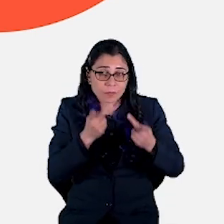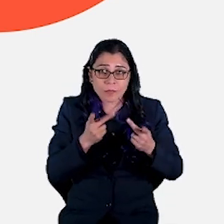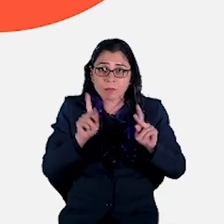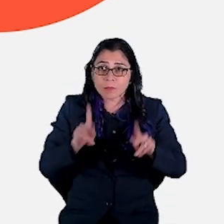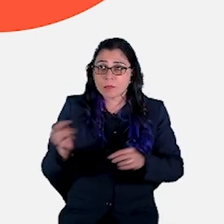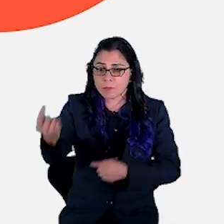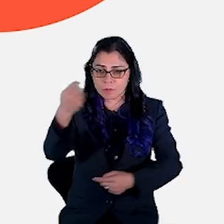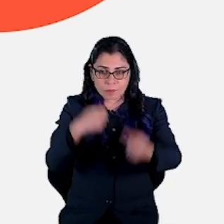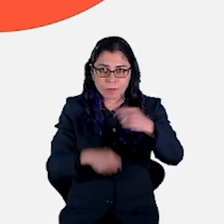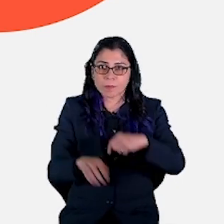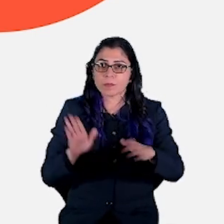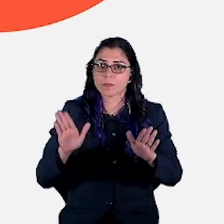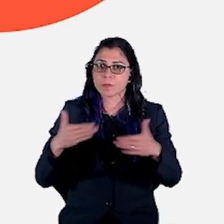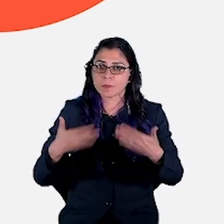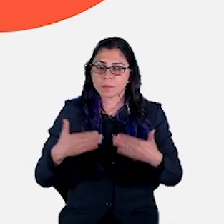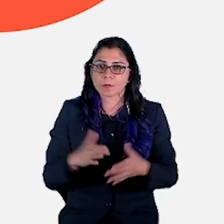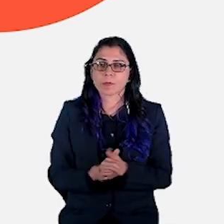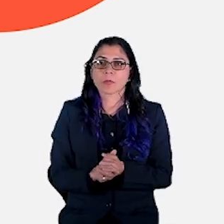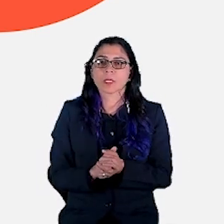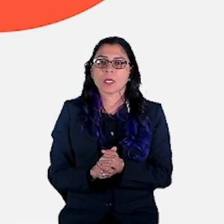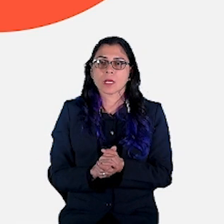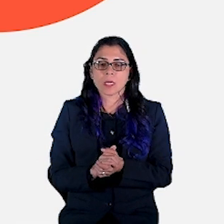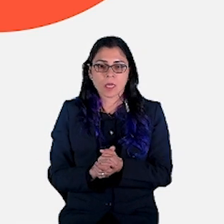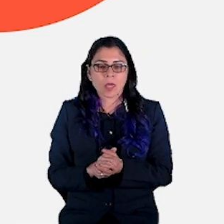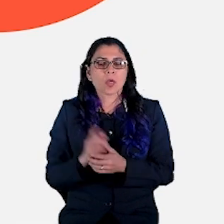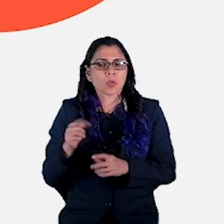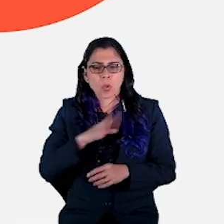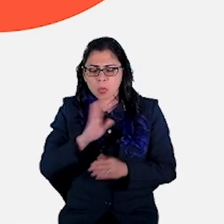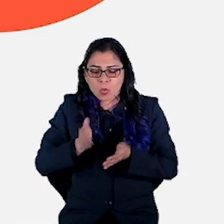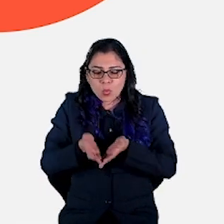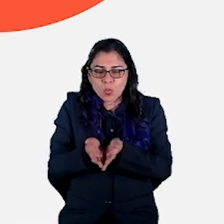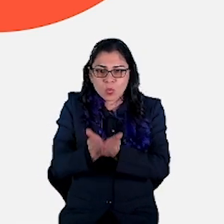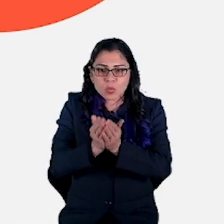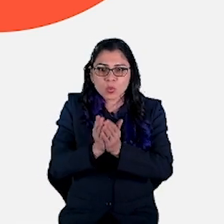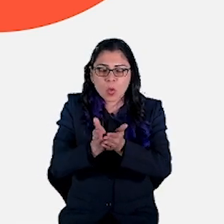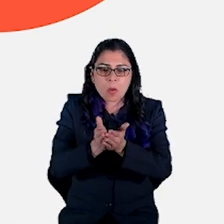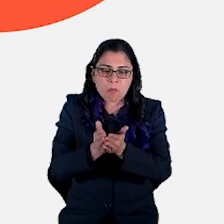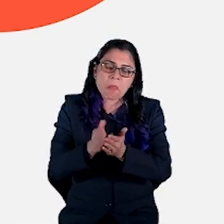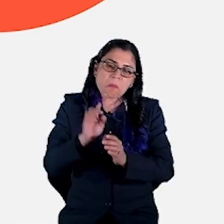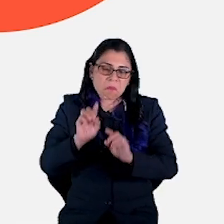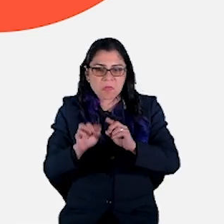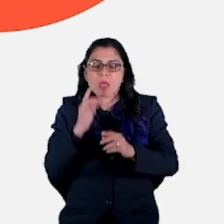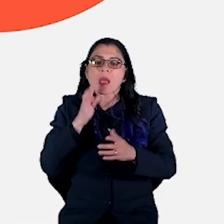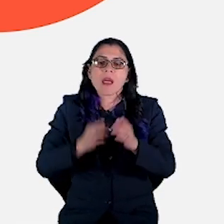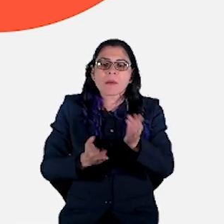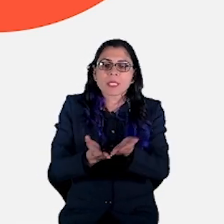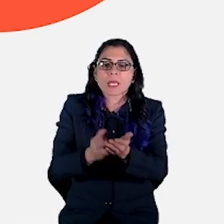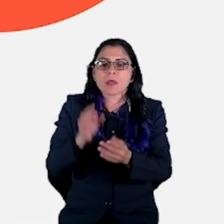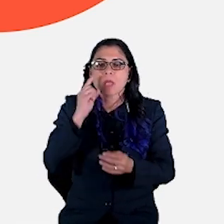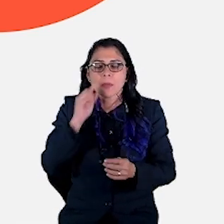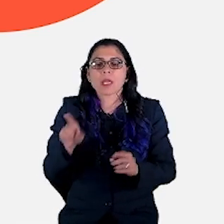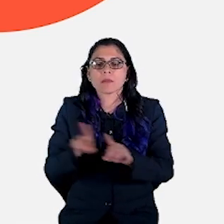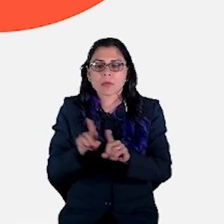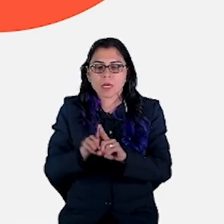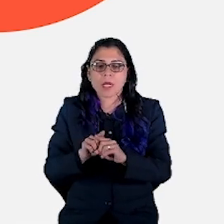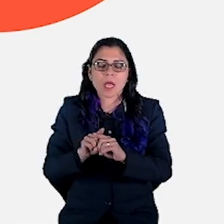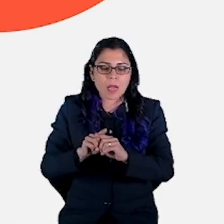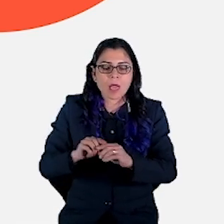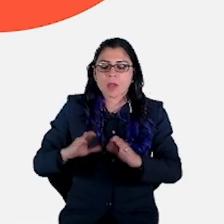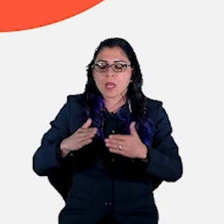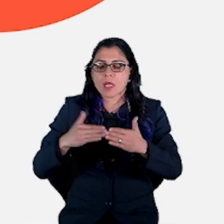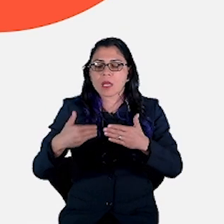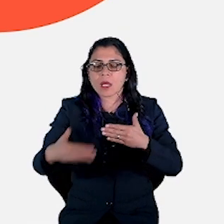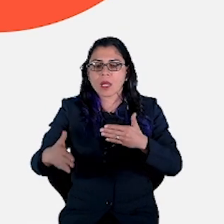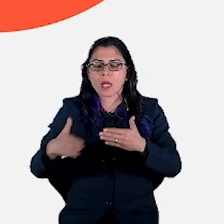Panamá permite un cruce parcial o un cruce total eh Tenemos también el Museo del Canal interoceánico que está